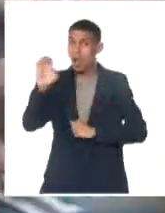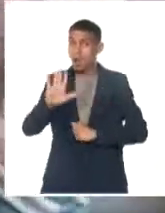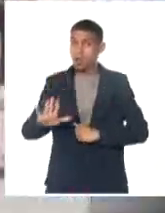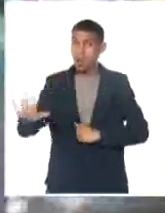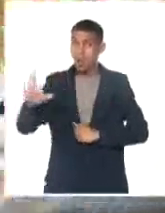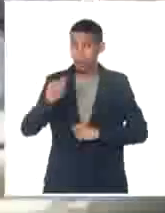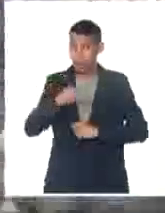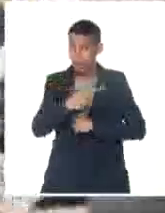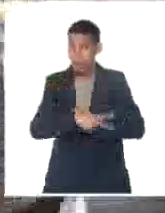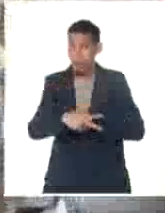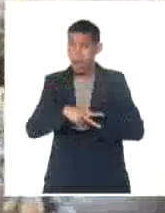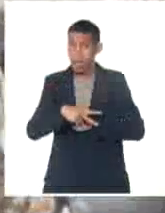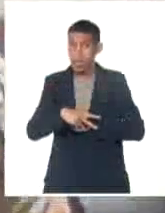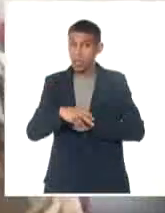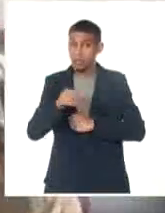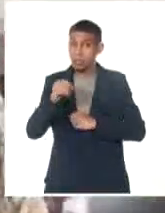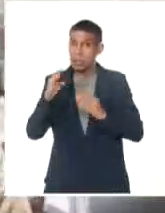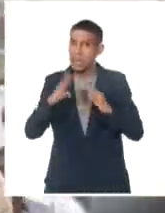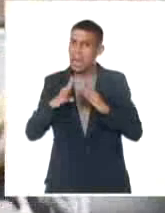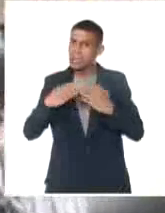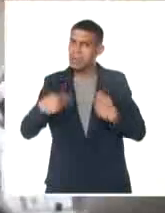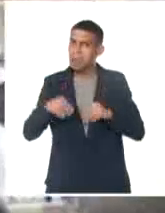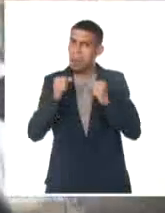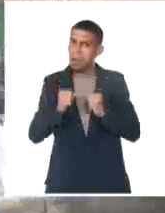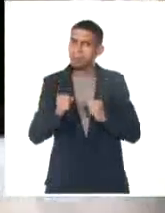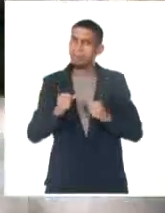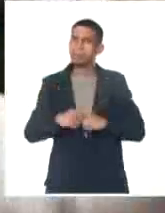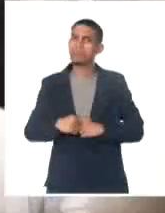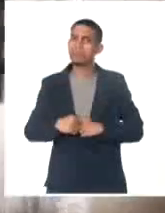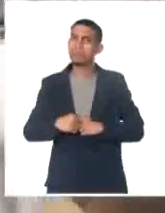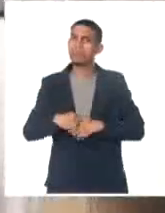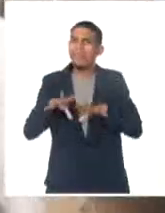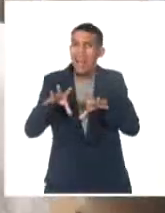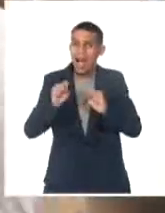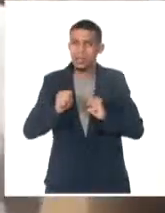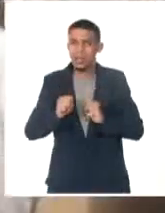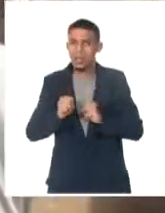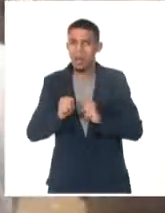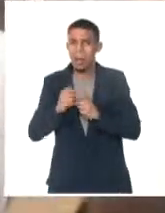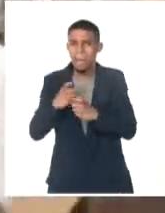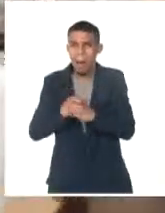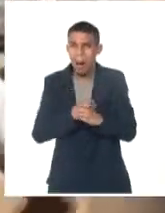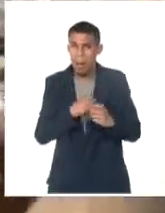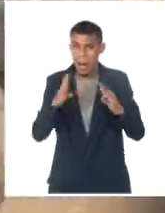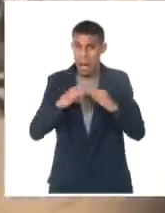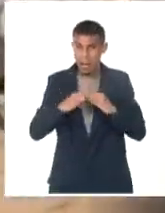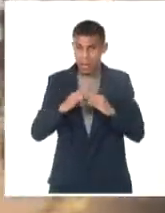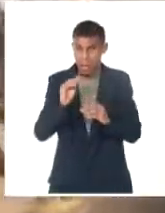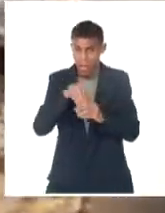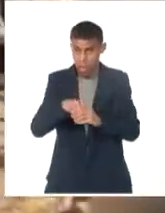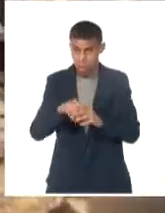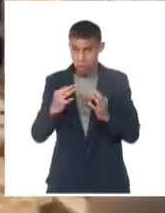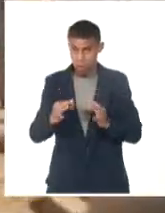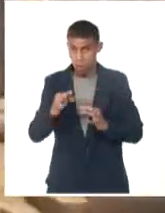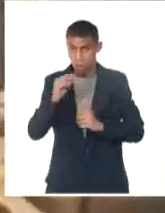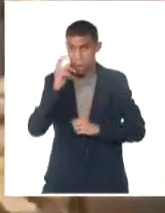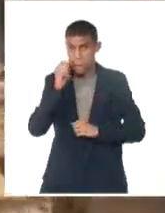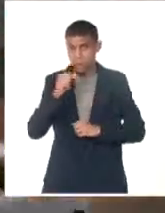fue asaltado en su propia residencia y que un vehículo blindado de la Embajada de Estados Unidos también fue atacado